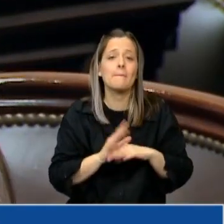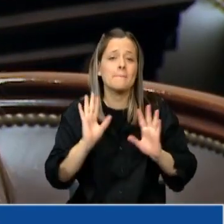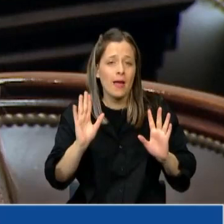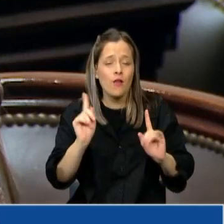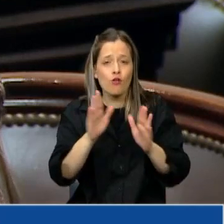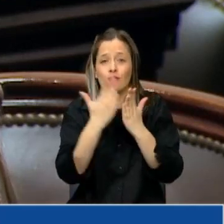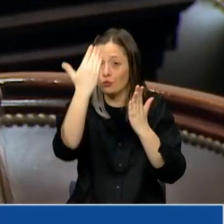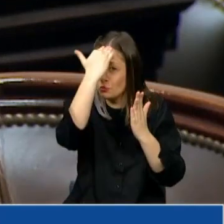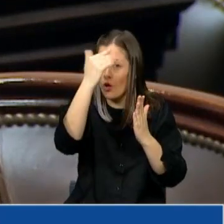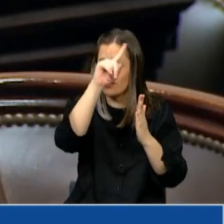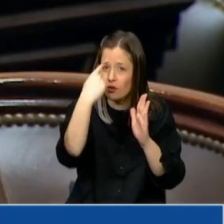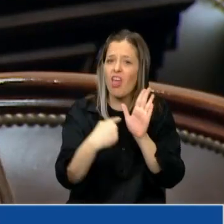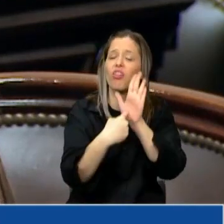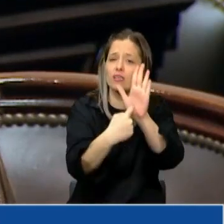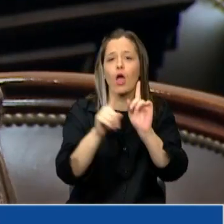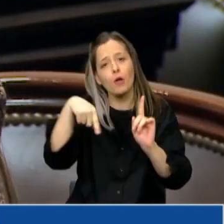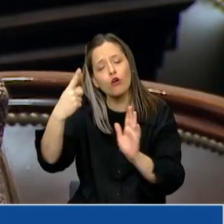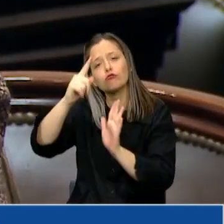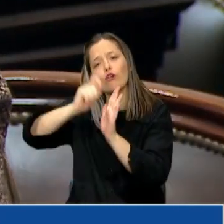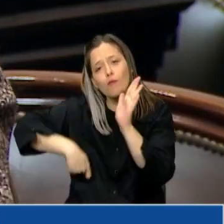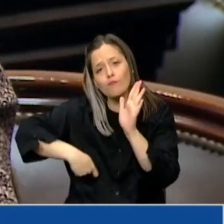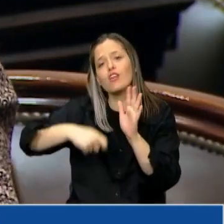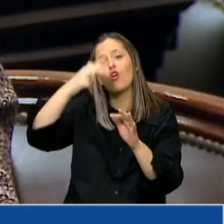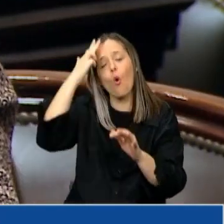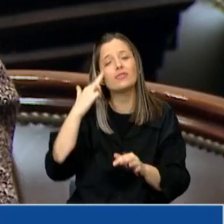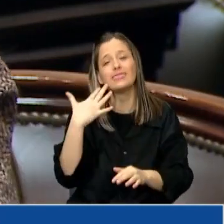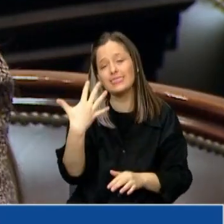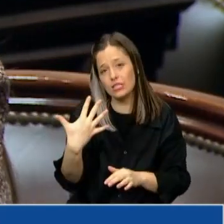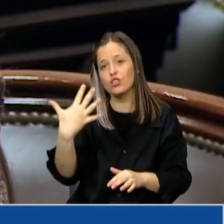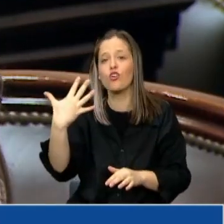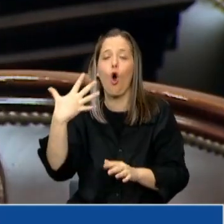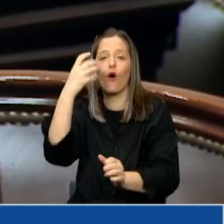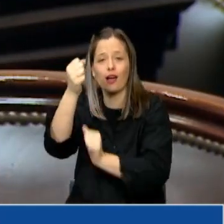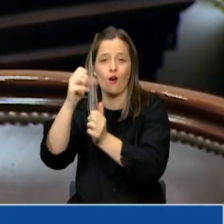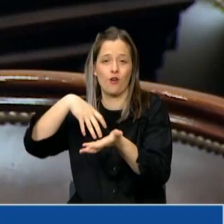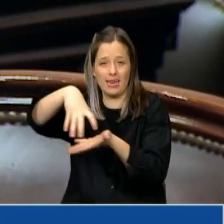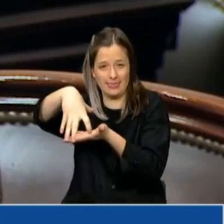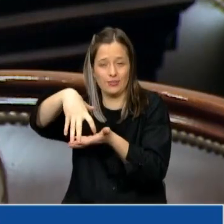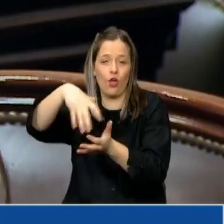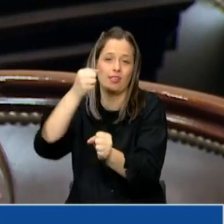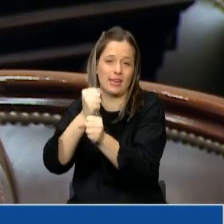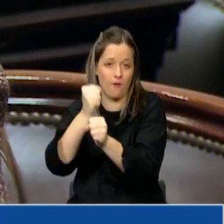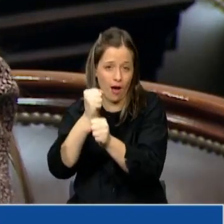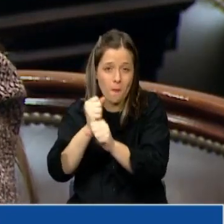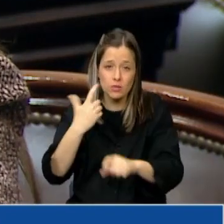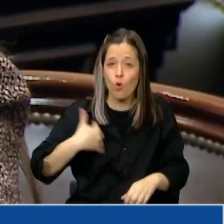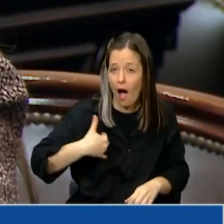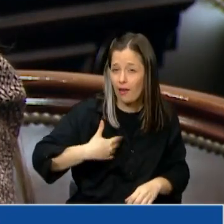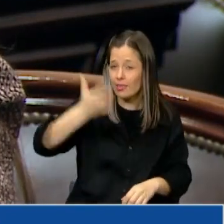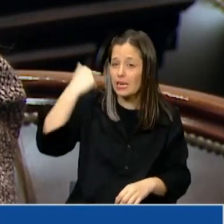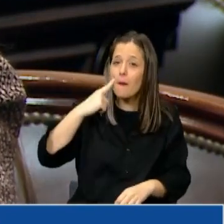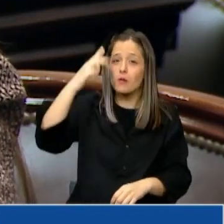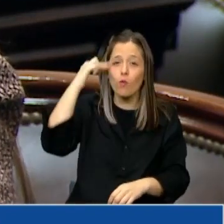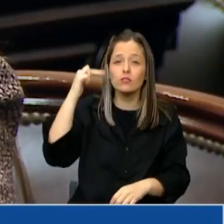de la Constitución está el Convenio 95 de la OIT, que Argentina lo ratificó en